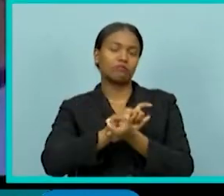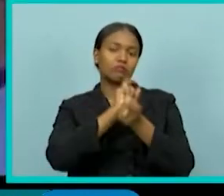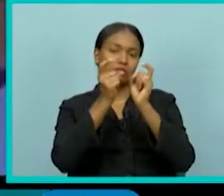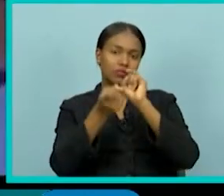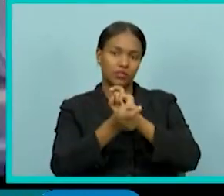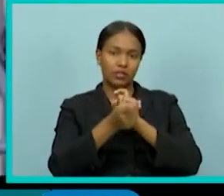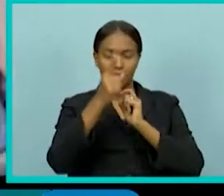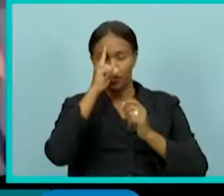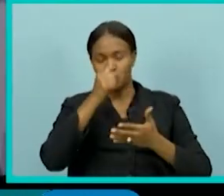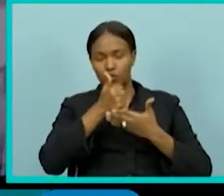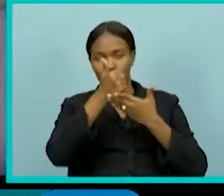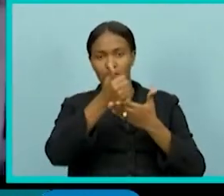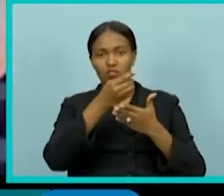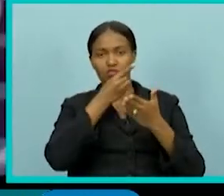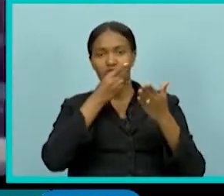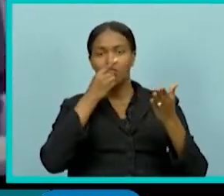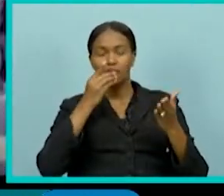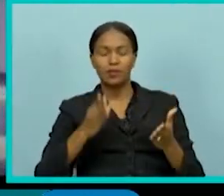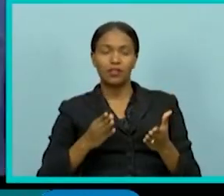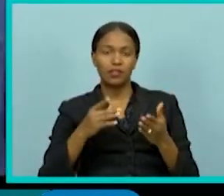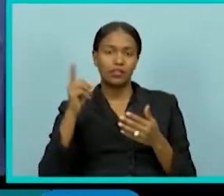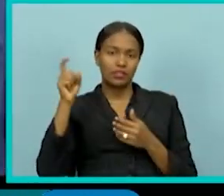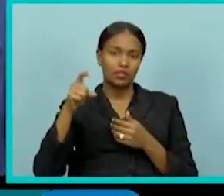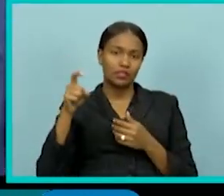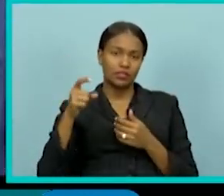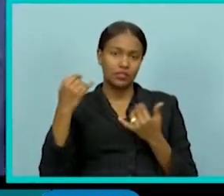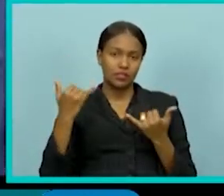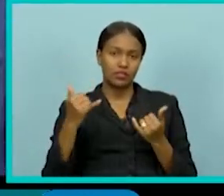los dominicanos que anhelan y merecen